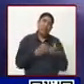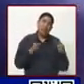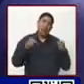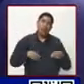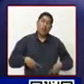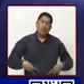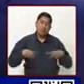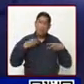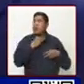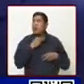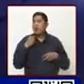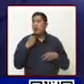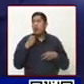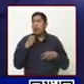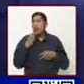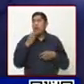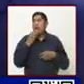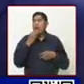el padre.